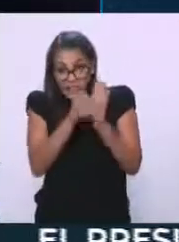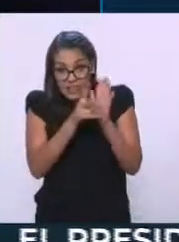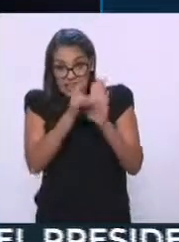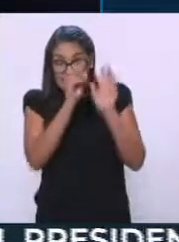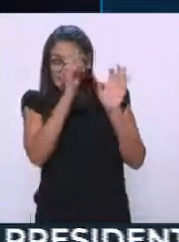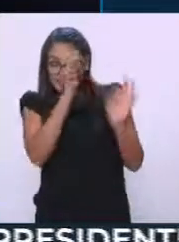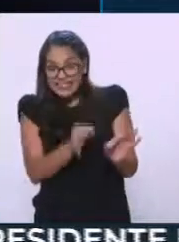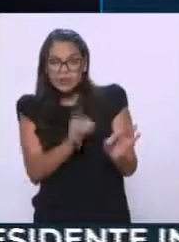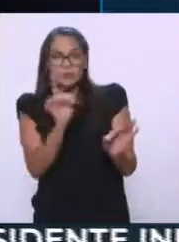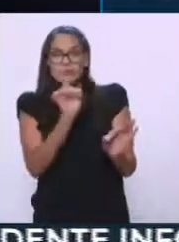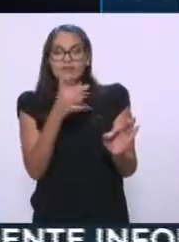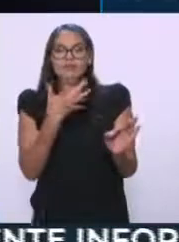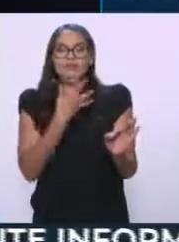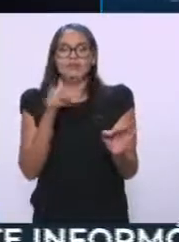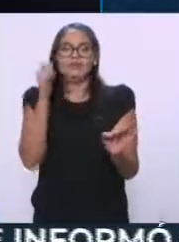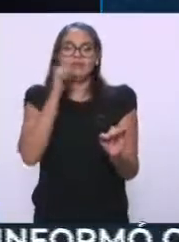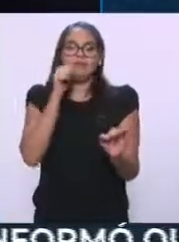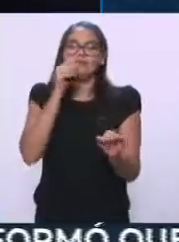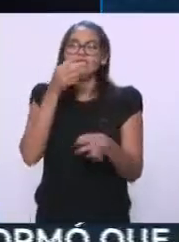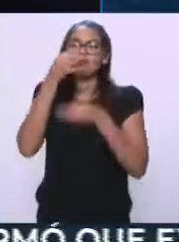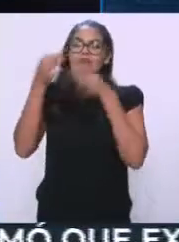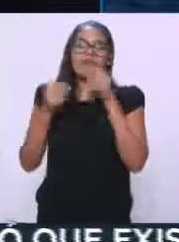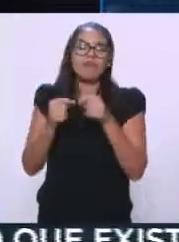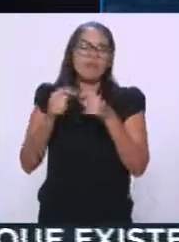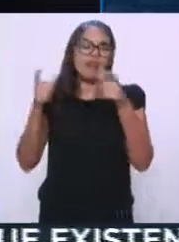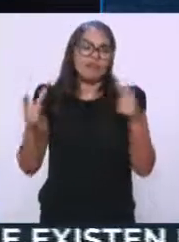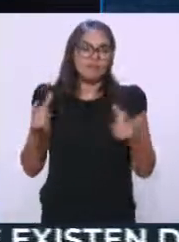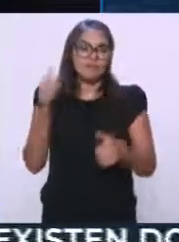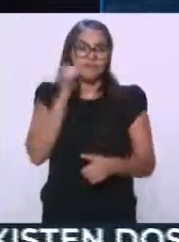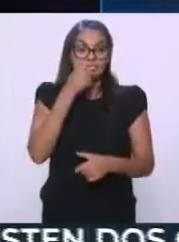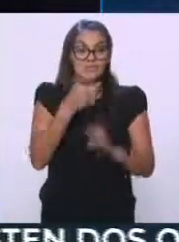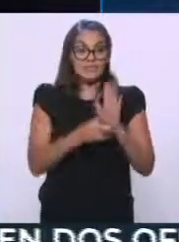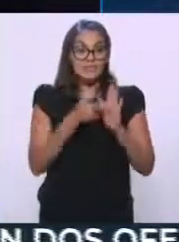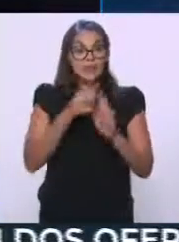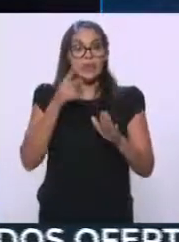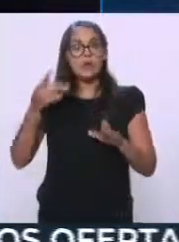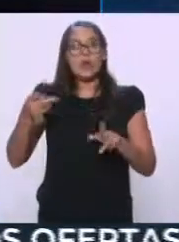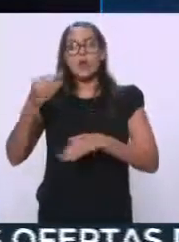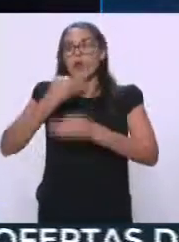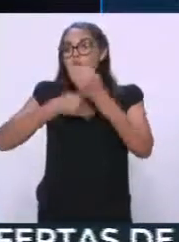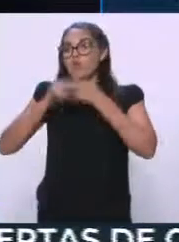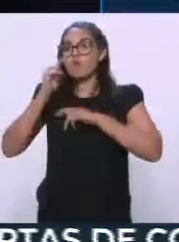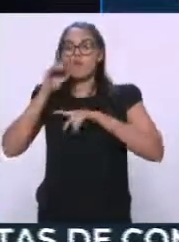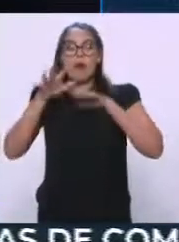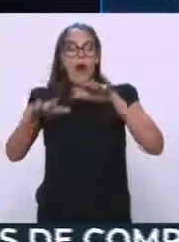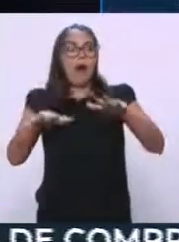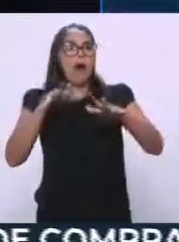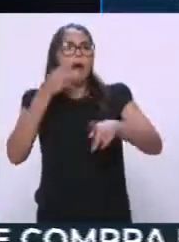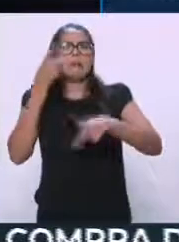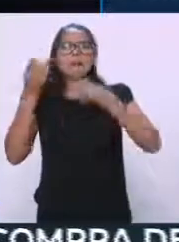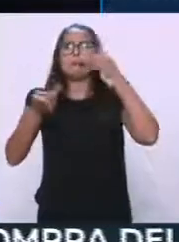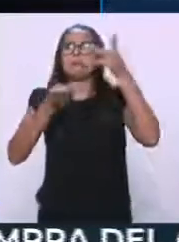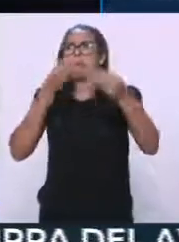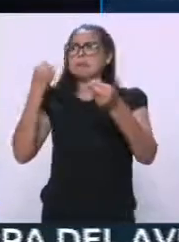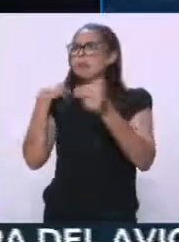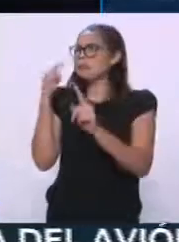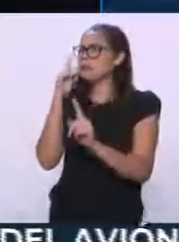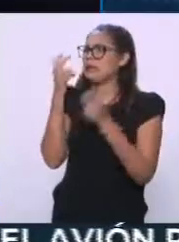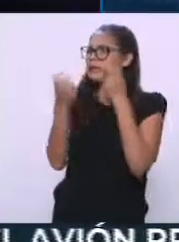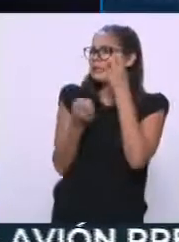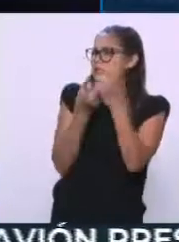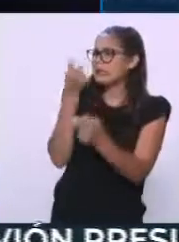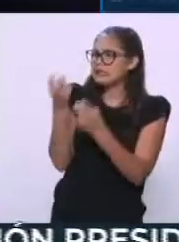por sí están amplificando esos medios. Entonces ese video se convirtió en la tormenta perfecta, ¿no? O sea, la gente habló de él porque estas